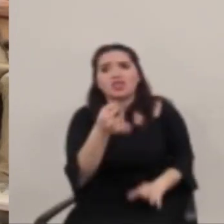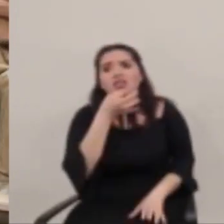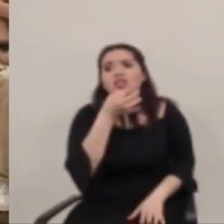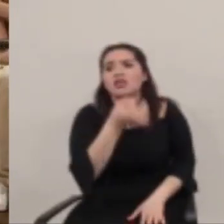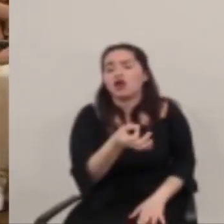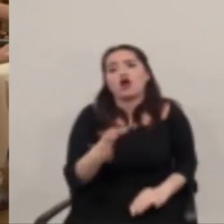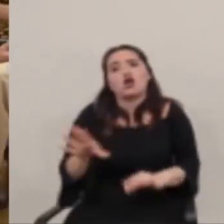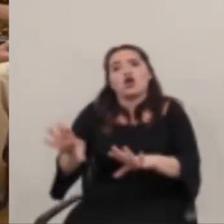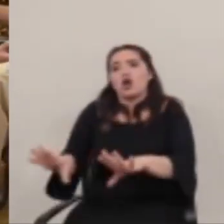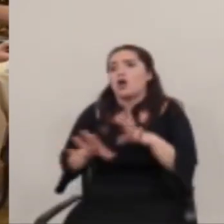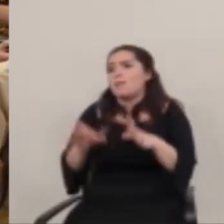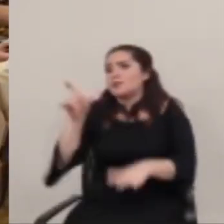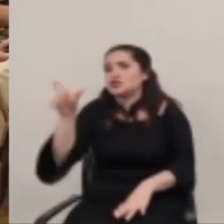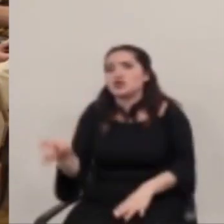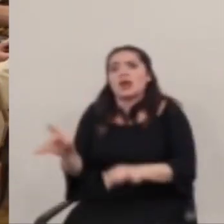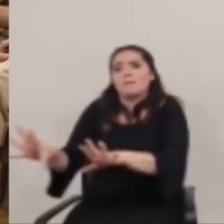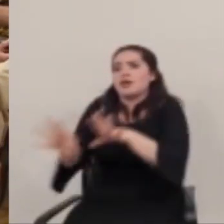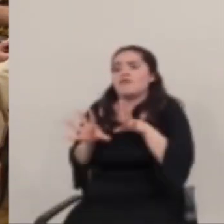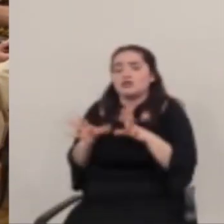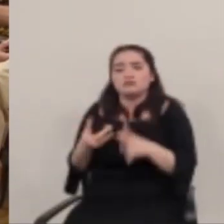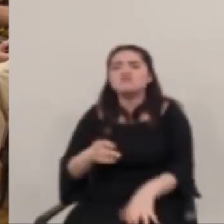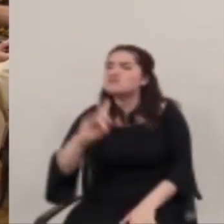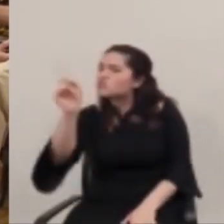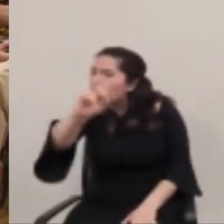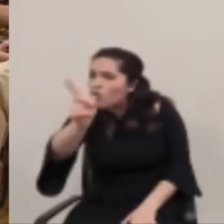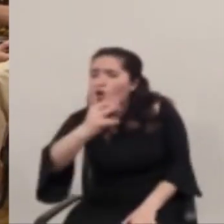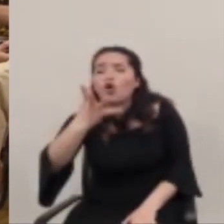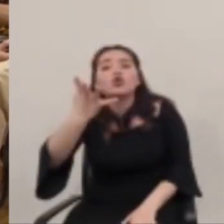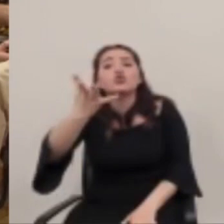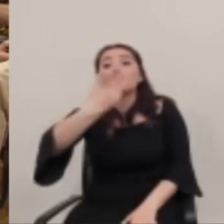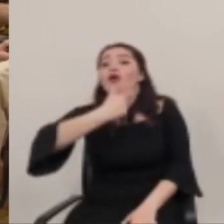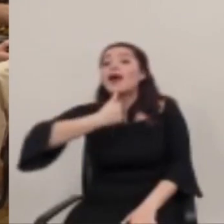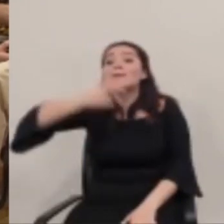una persona maravillosa. No, no hay, aquí no hay personas